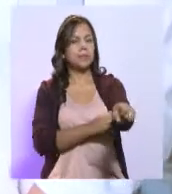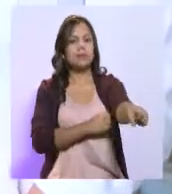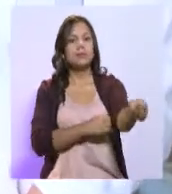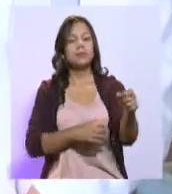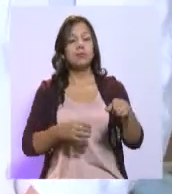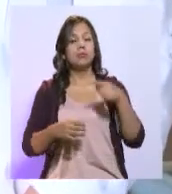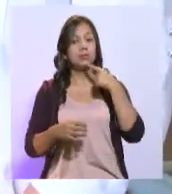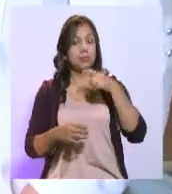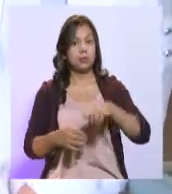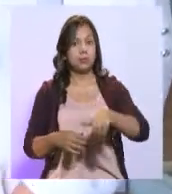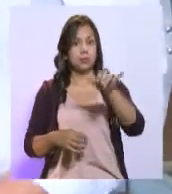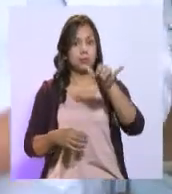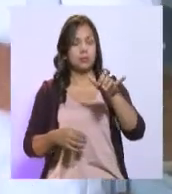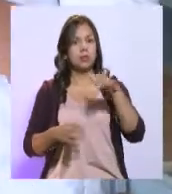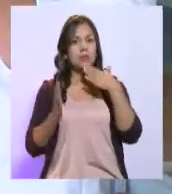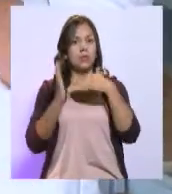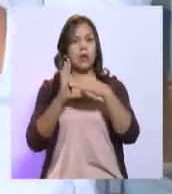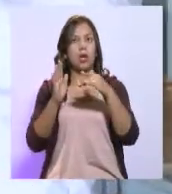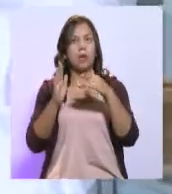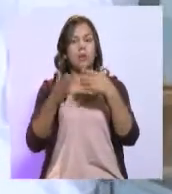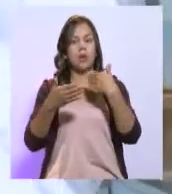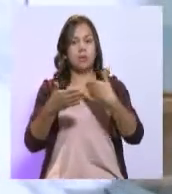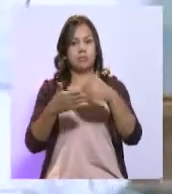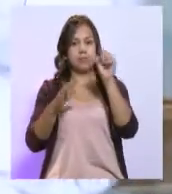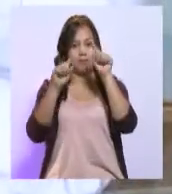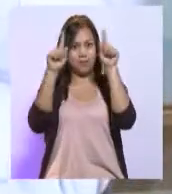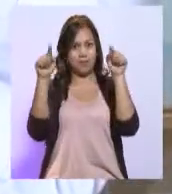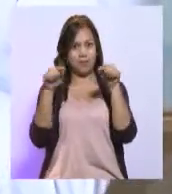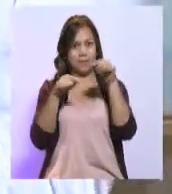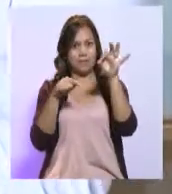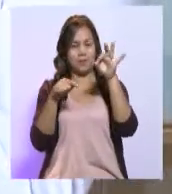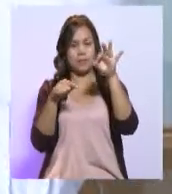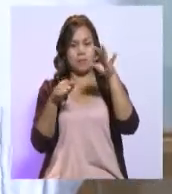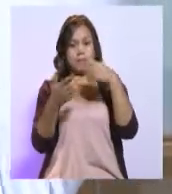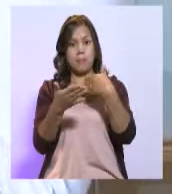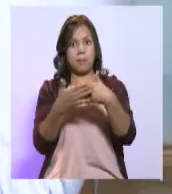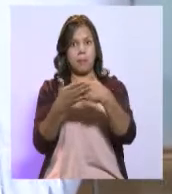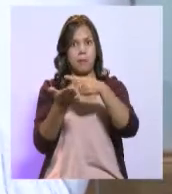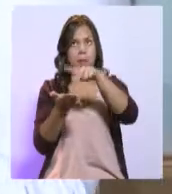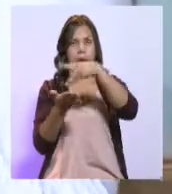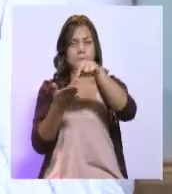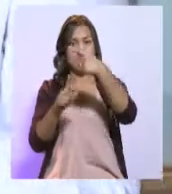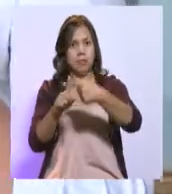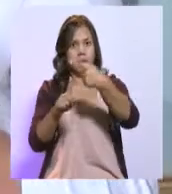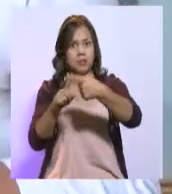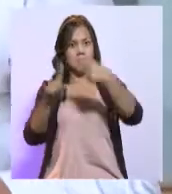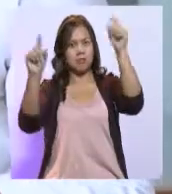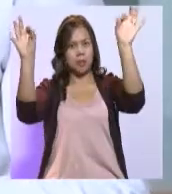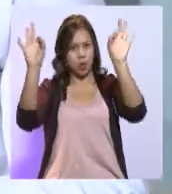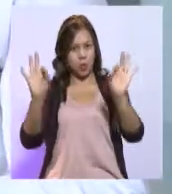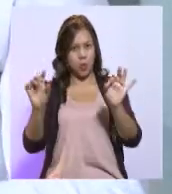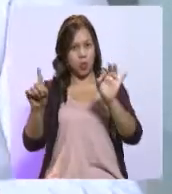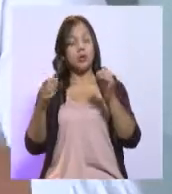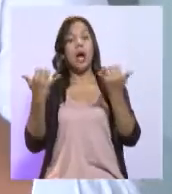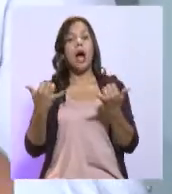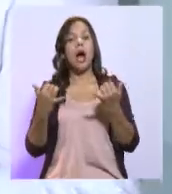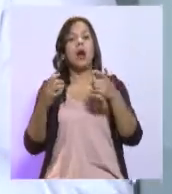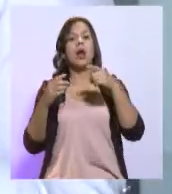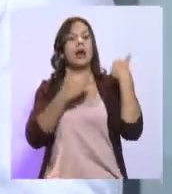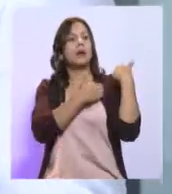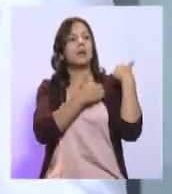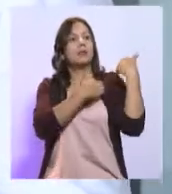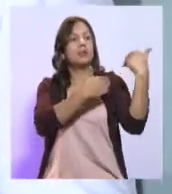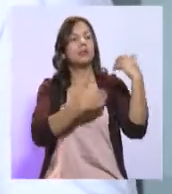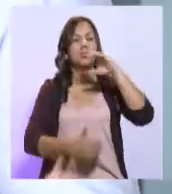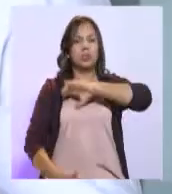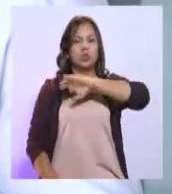a través de la planilla eléctrica, pero en lo posterior va a ser una competencia que pasará exclusivamente a las municipalidades. Y ahí